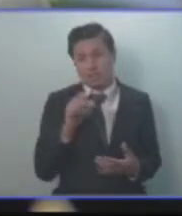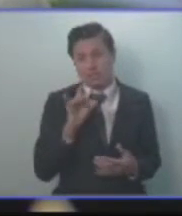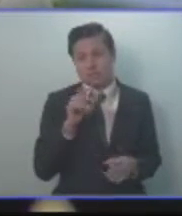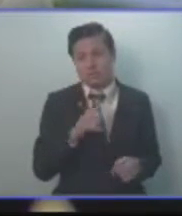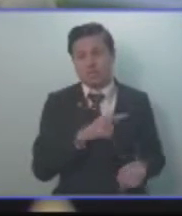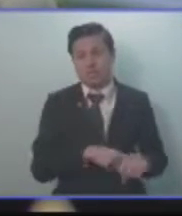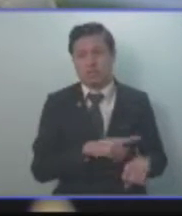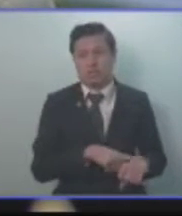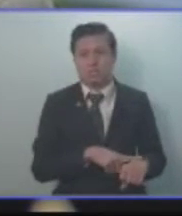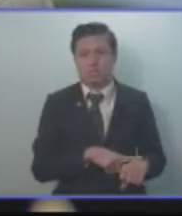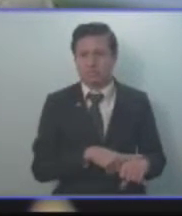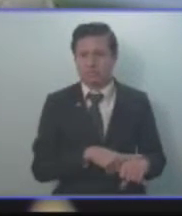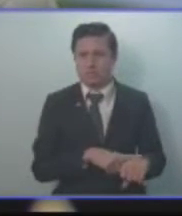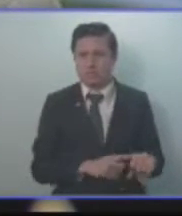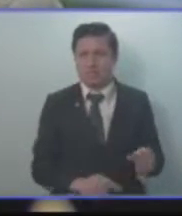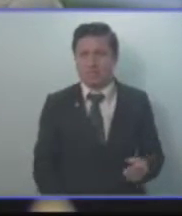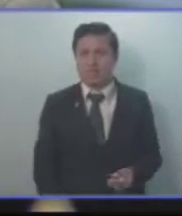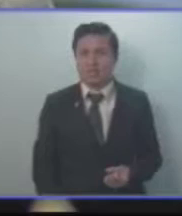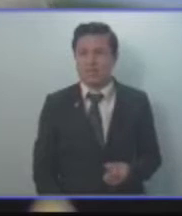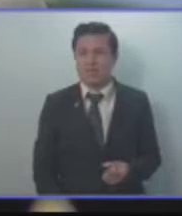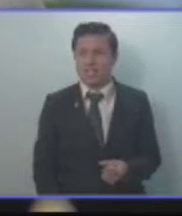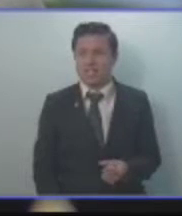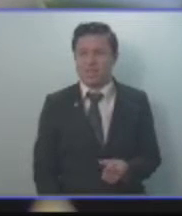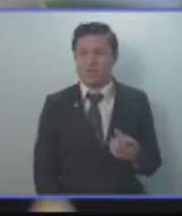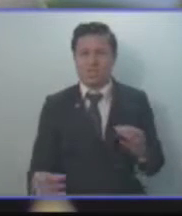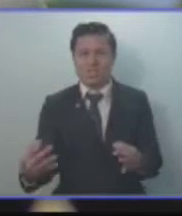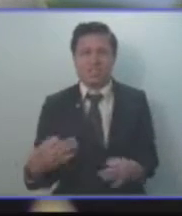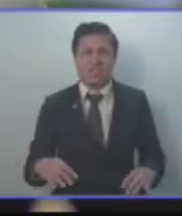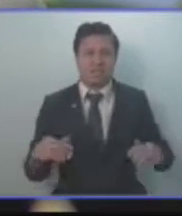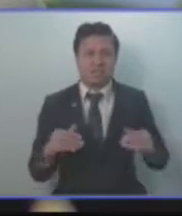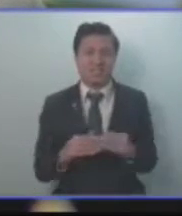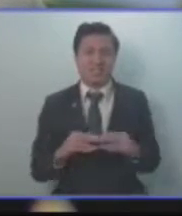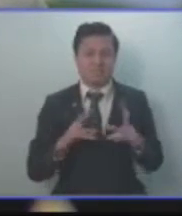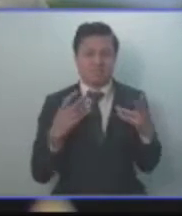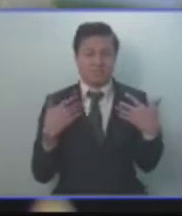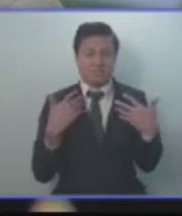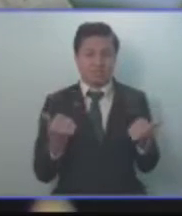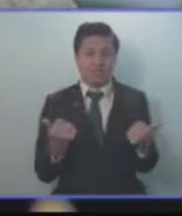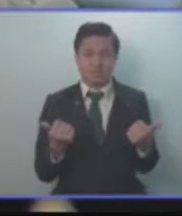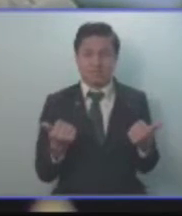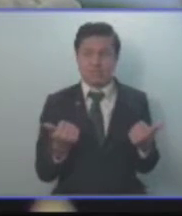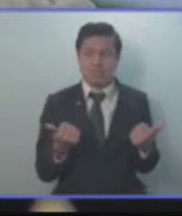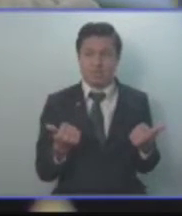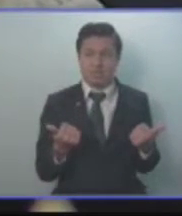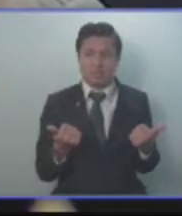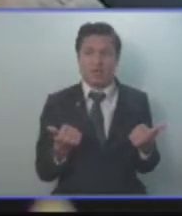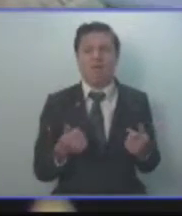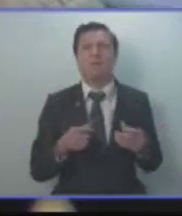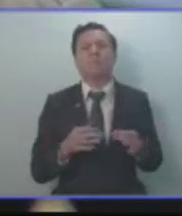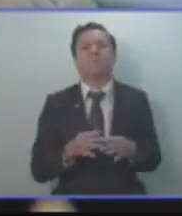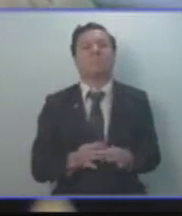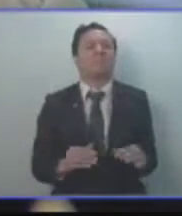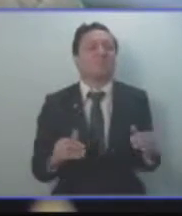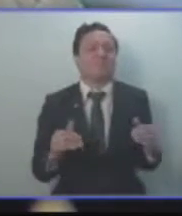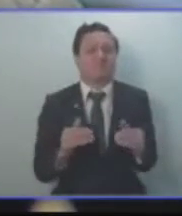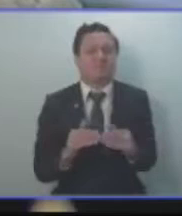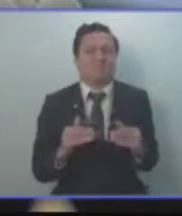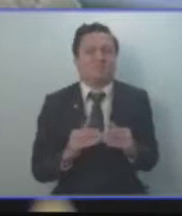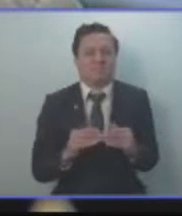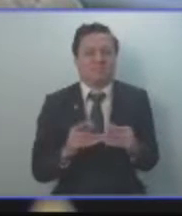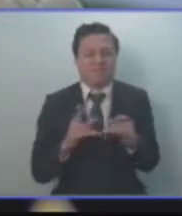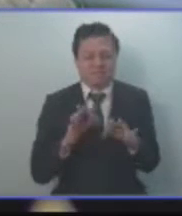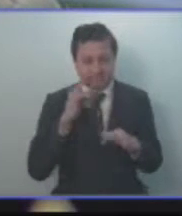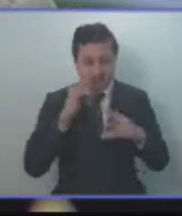tiempo el problema. Pero cuando llega a las unidades de salud, le dicen, mire, tiene que esperar, porque